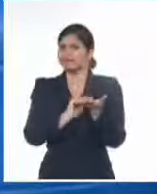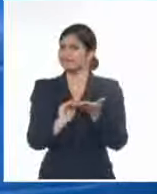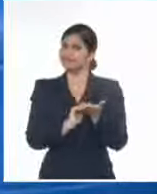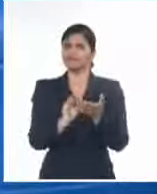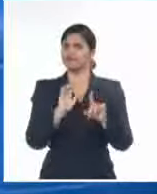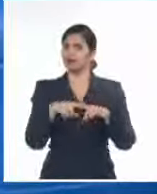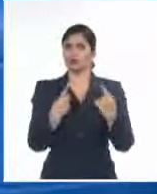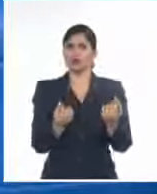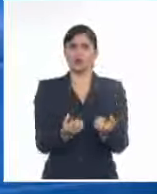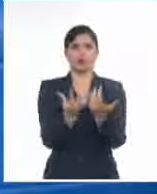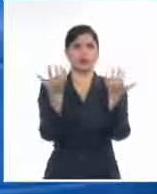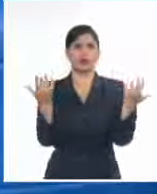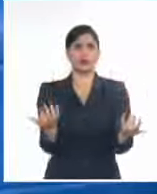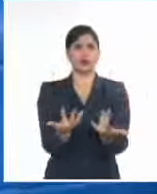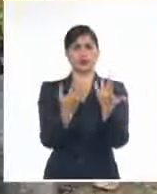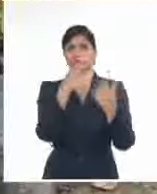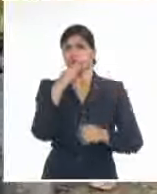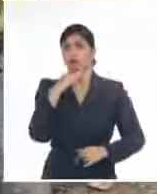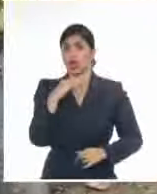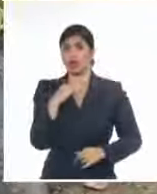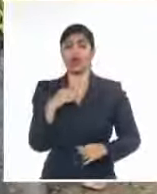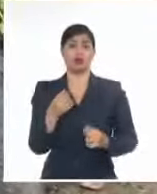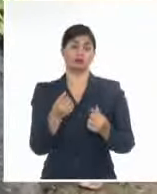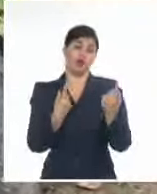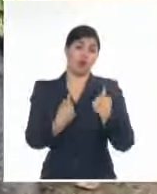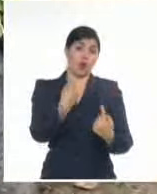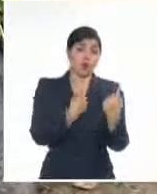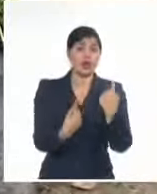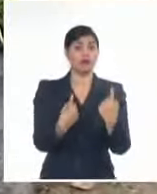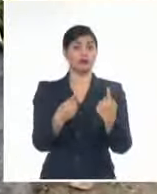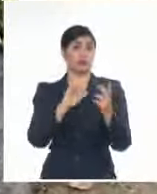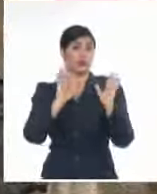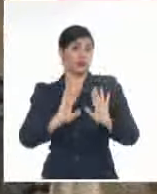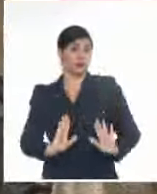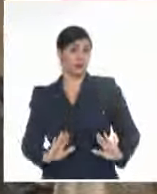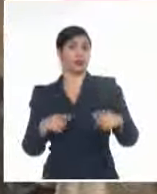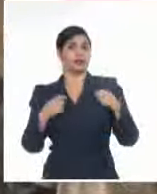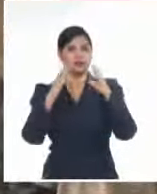indeseables, esas cosas que hay que ponerla a producir. Santiago Martí, Leticia Creas, Canal Cubano.